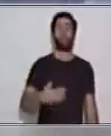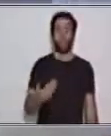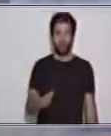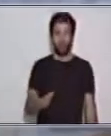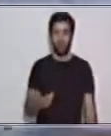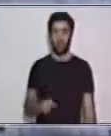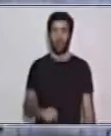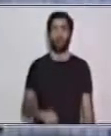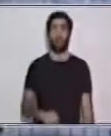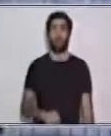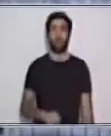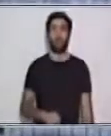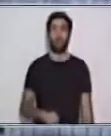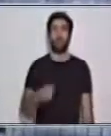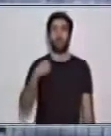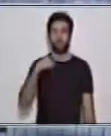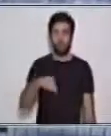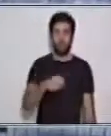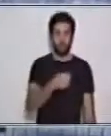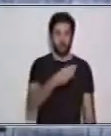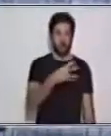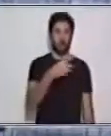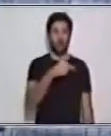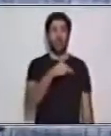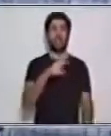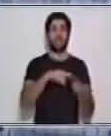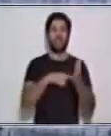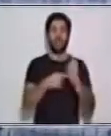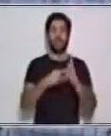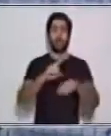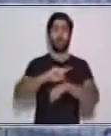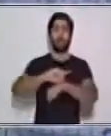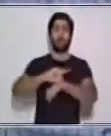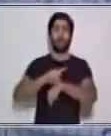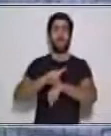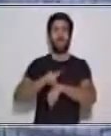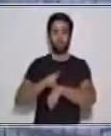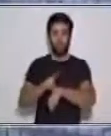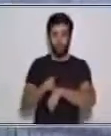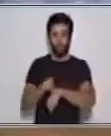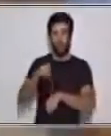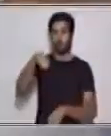vertical colocaré minutos.